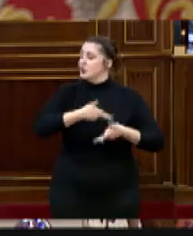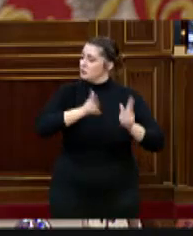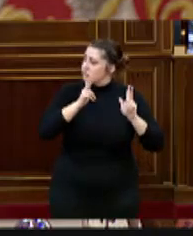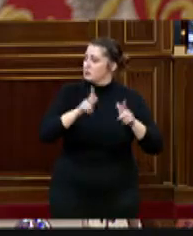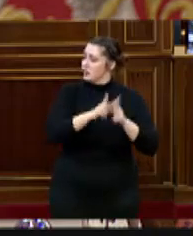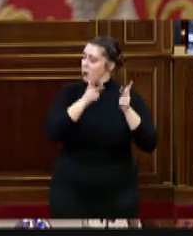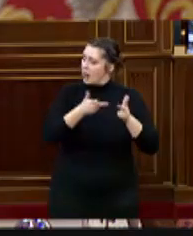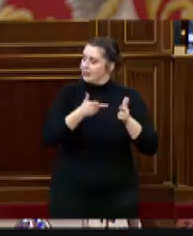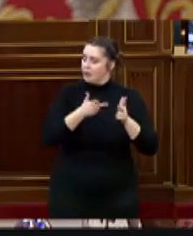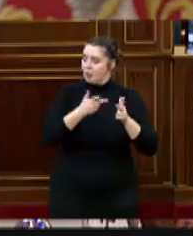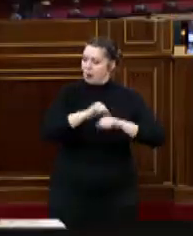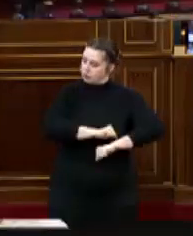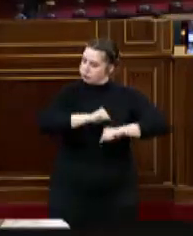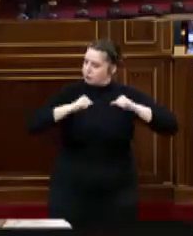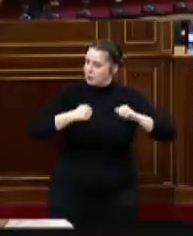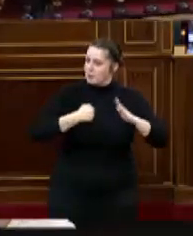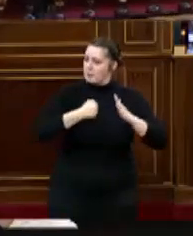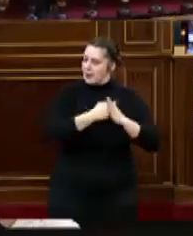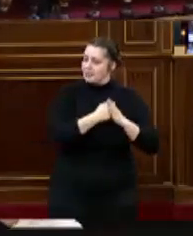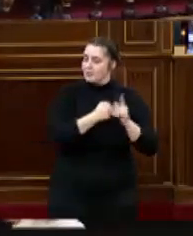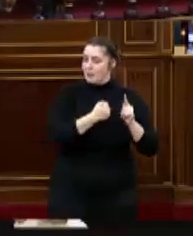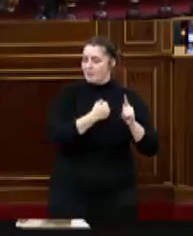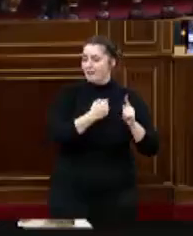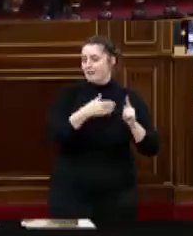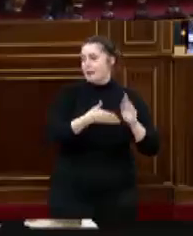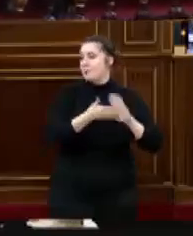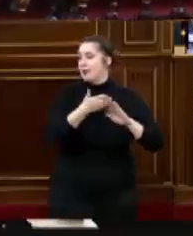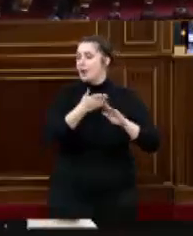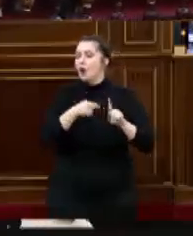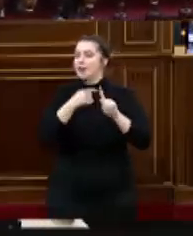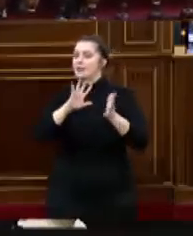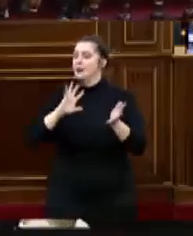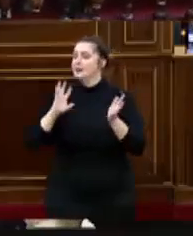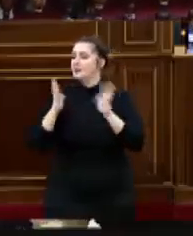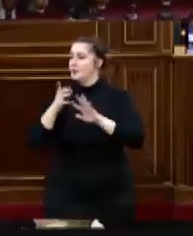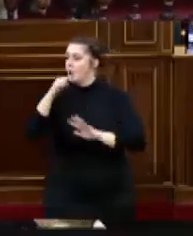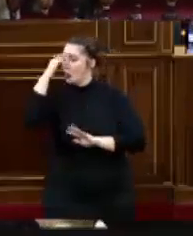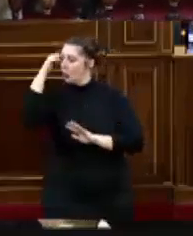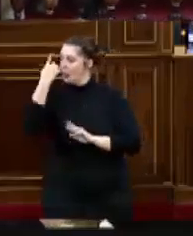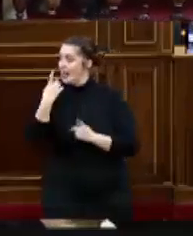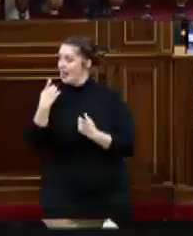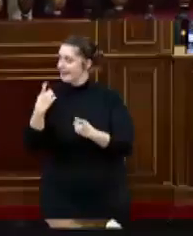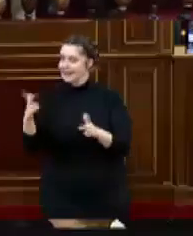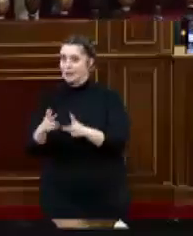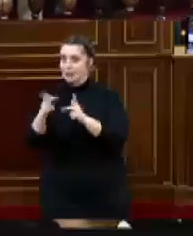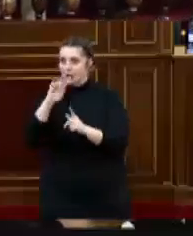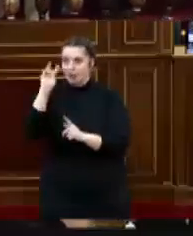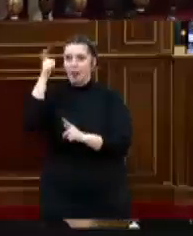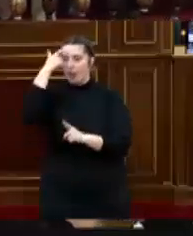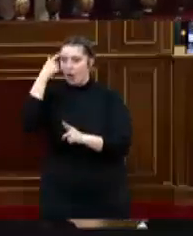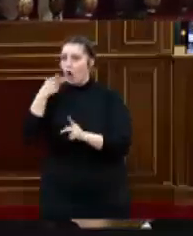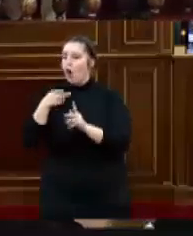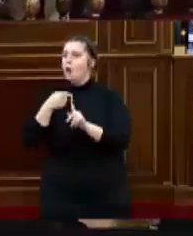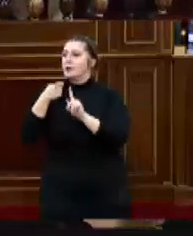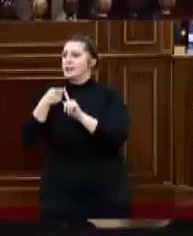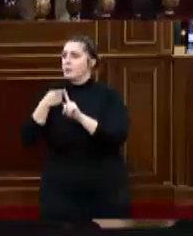bien cimentado y a máximo rendimiento es más propicio para la transformación social y cultural que se necesitan para acometer cualquier